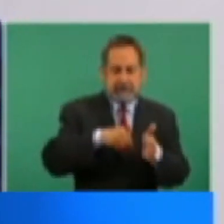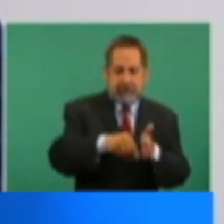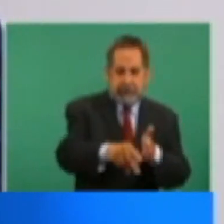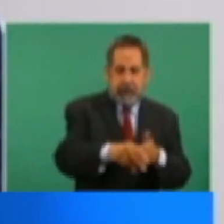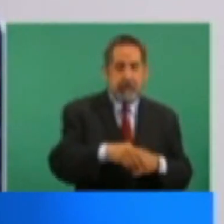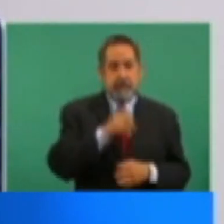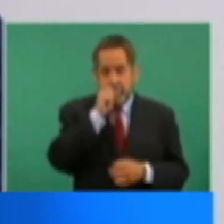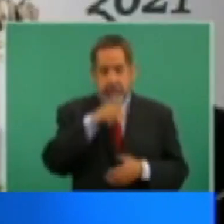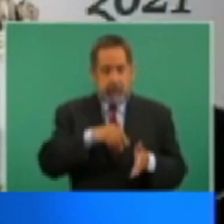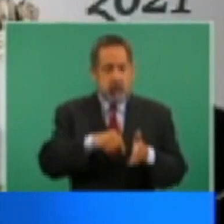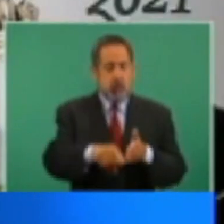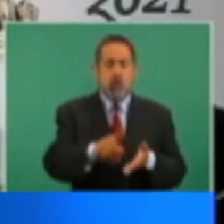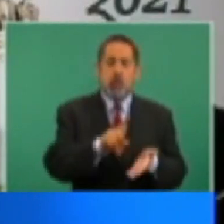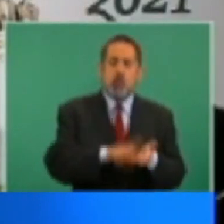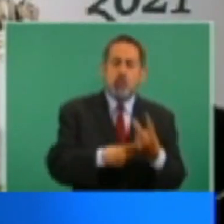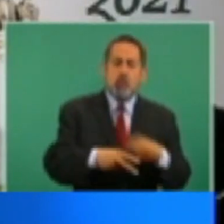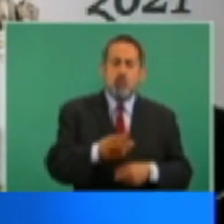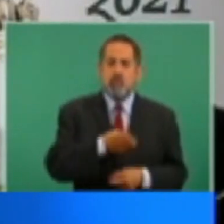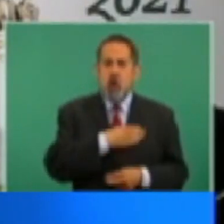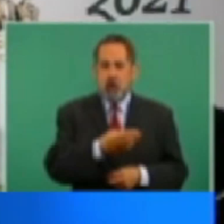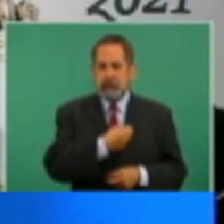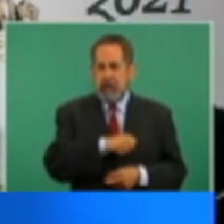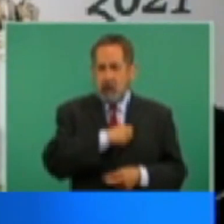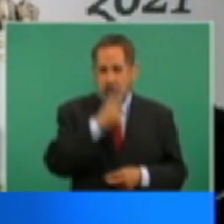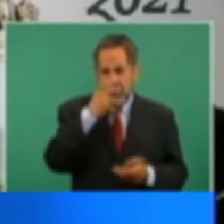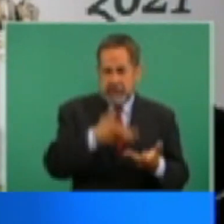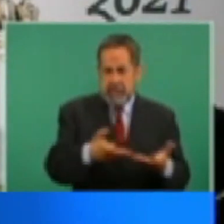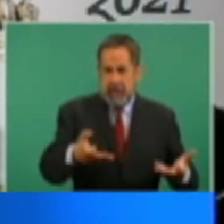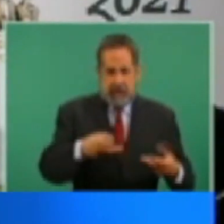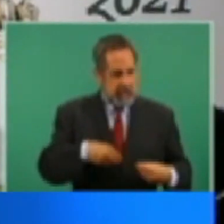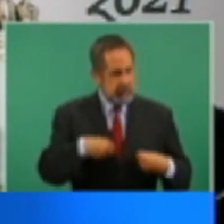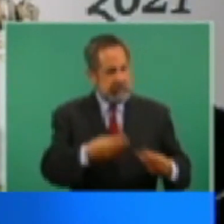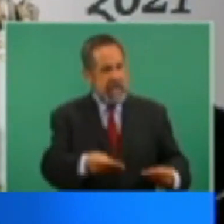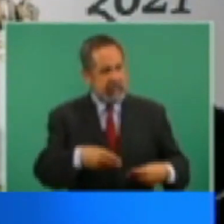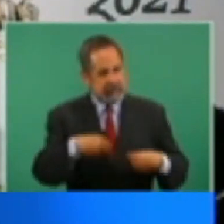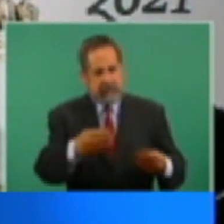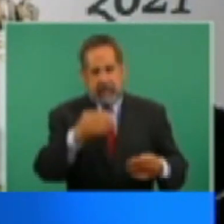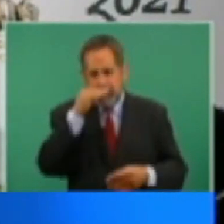ser peligroso para el destino de México en el corto plazo.